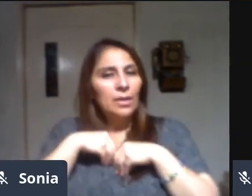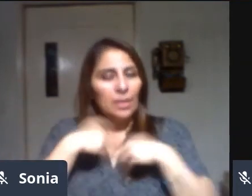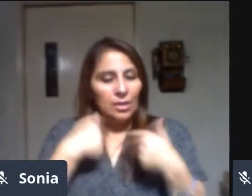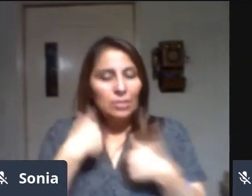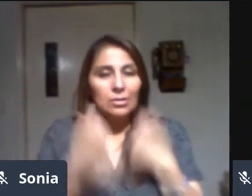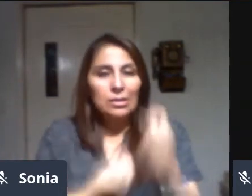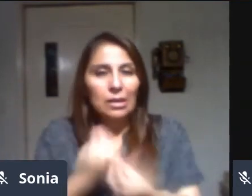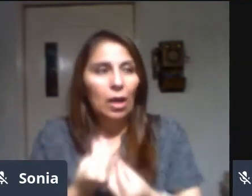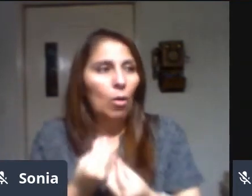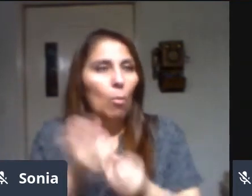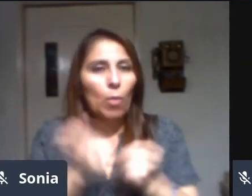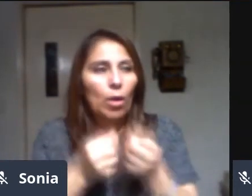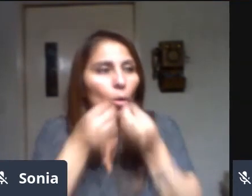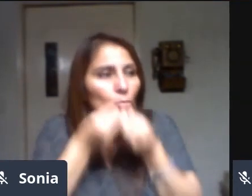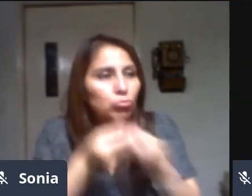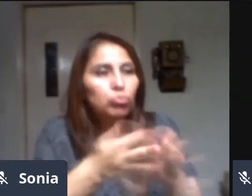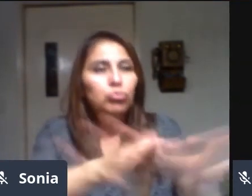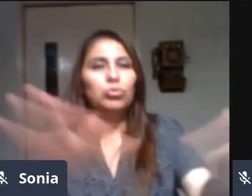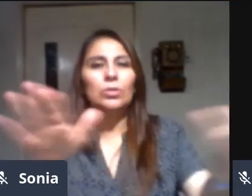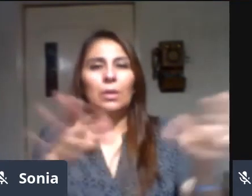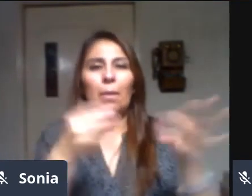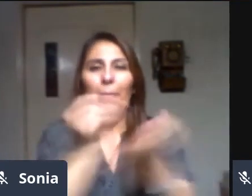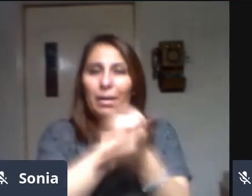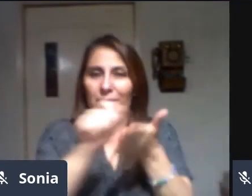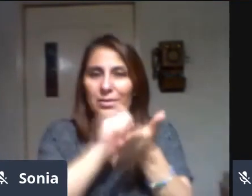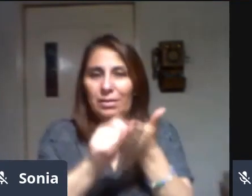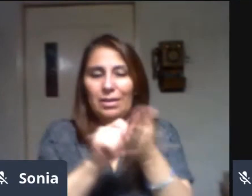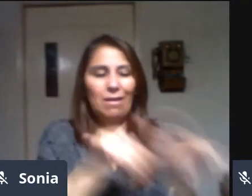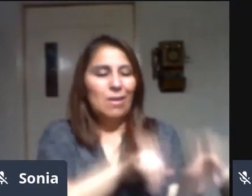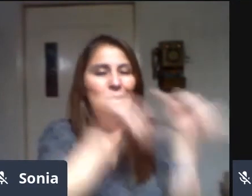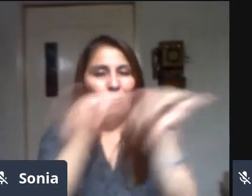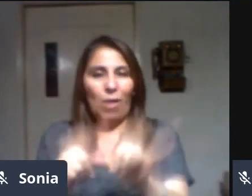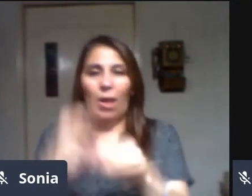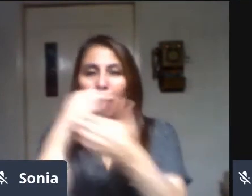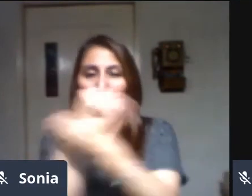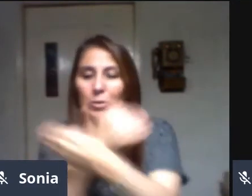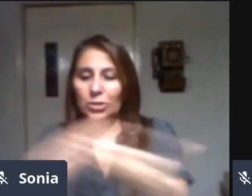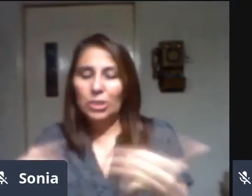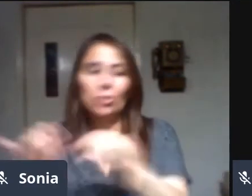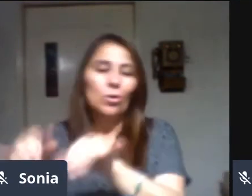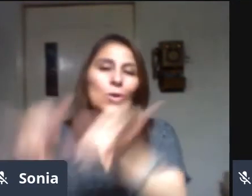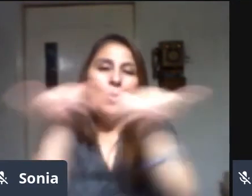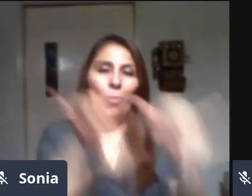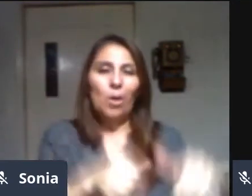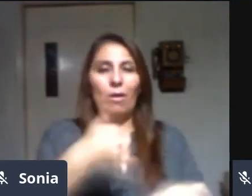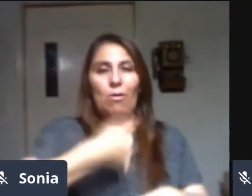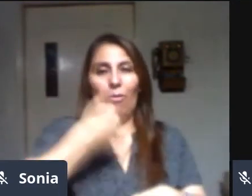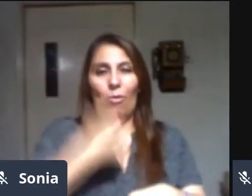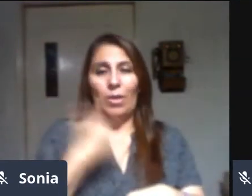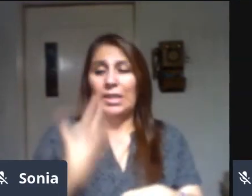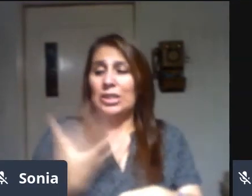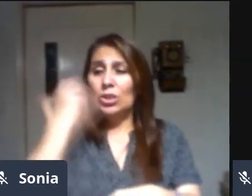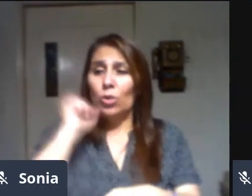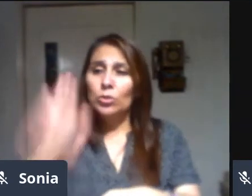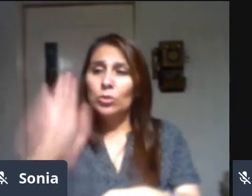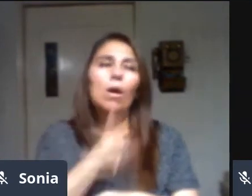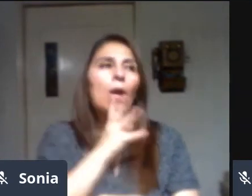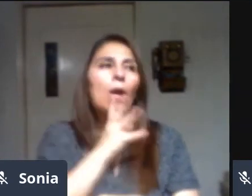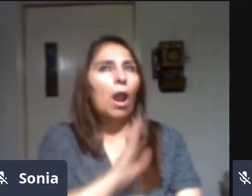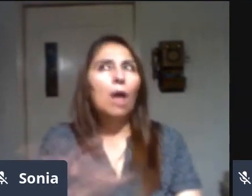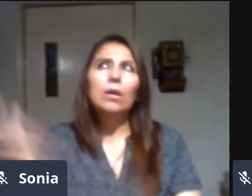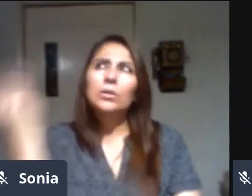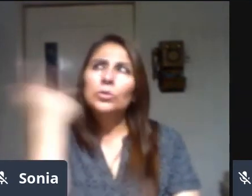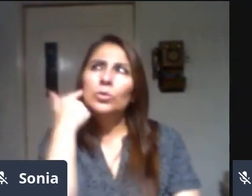escribirse y lo mismo pasa con los niños y lo mismo pasa con los jóvenes esas historias orales que van escuchando por ahí de sus